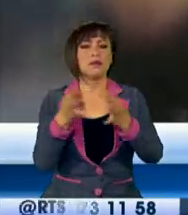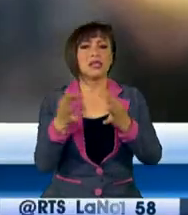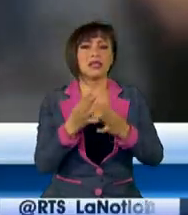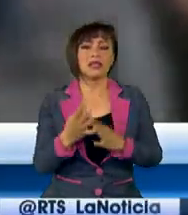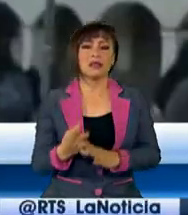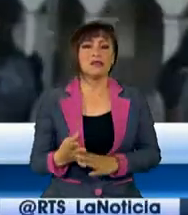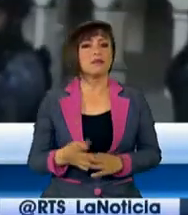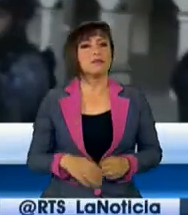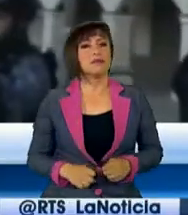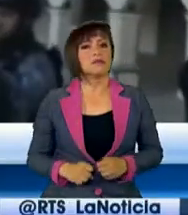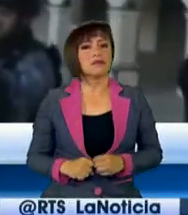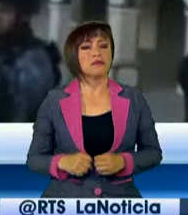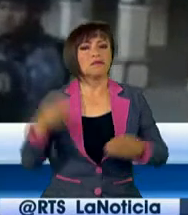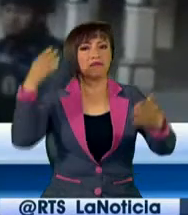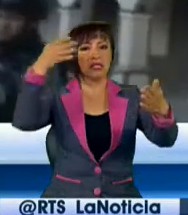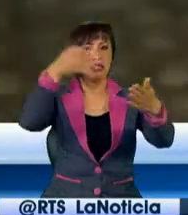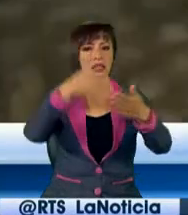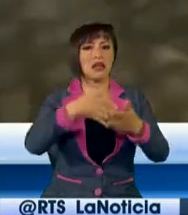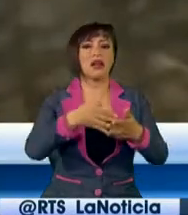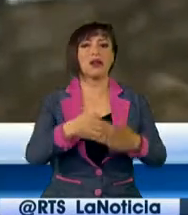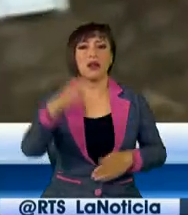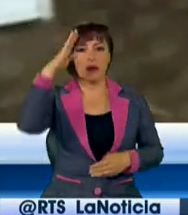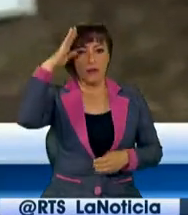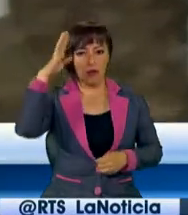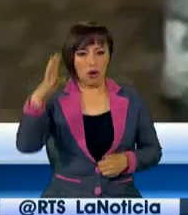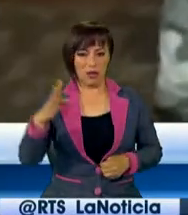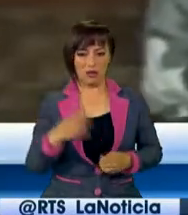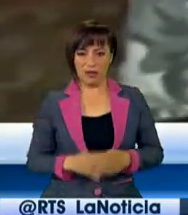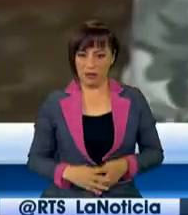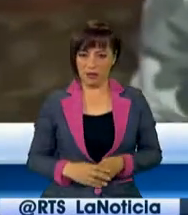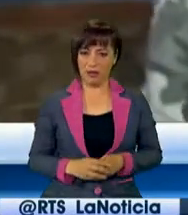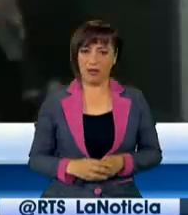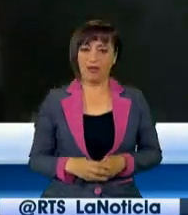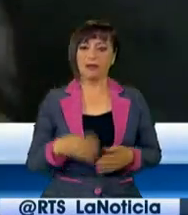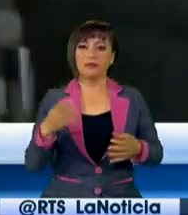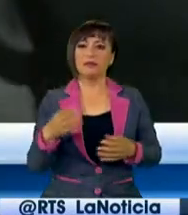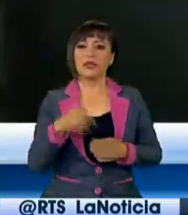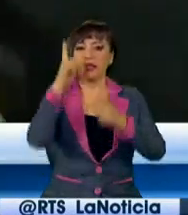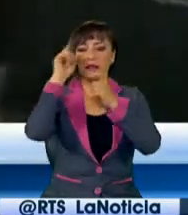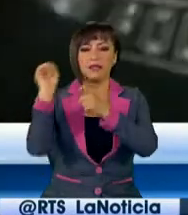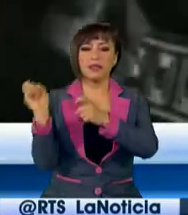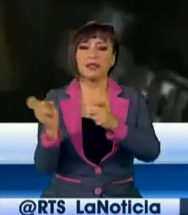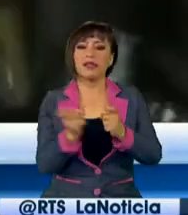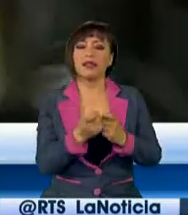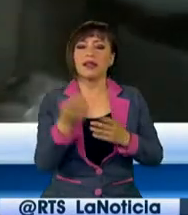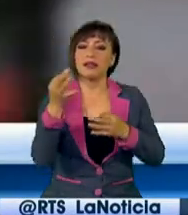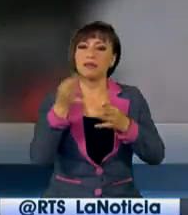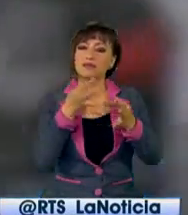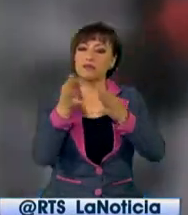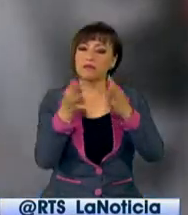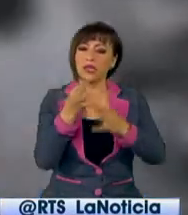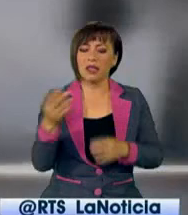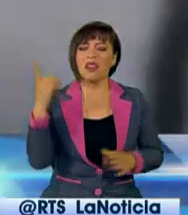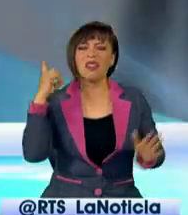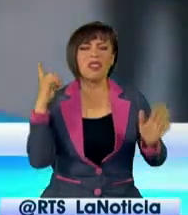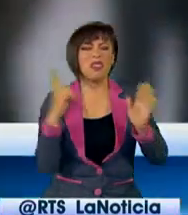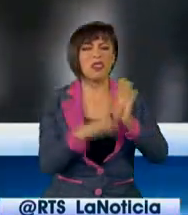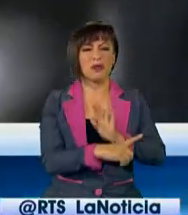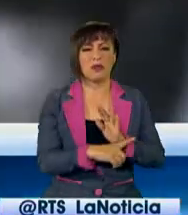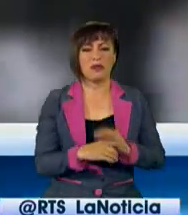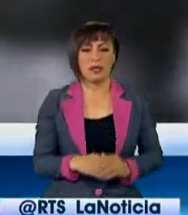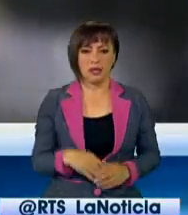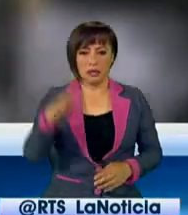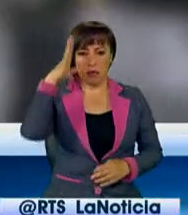llegaron hasta la policía judicial, lo conocimos hasta la fiscalía para la denuncia correspondiente. Los policías en servicio